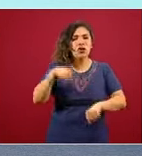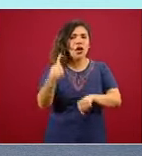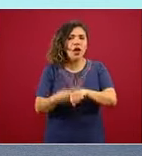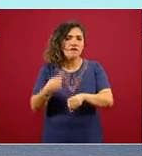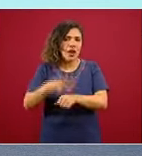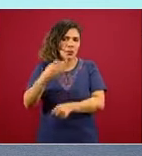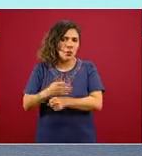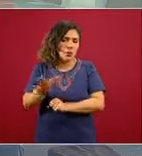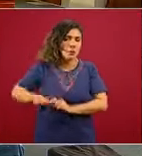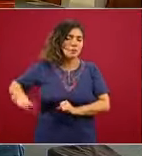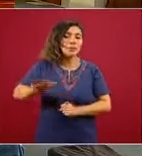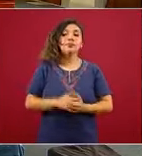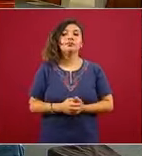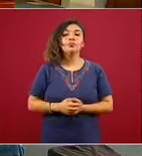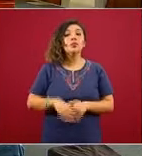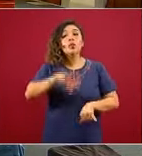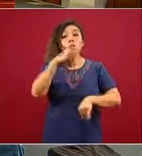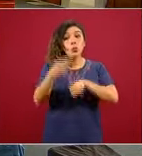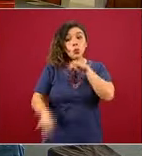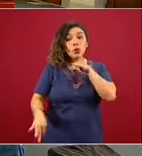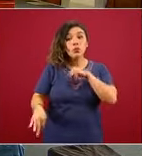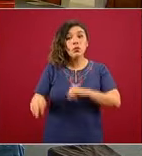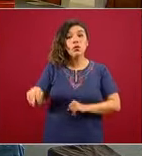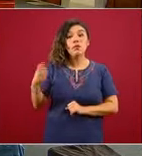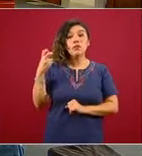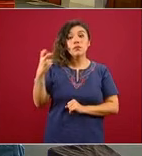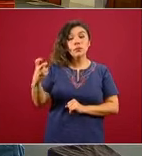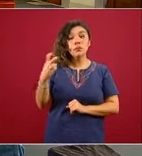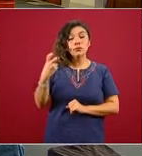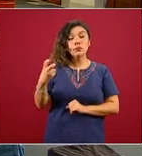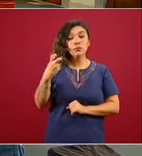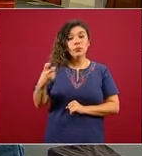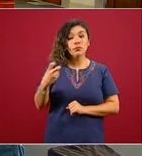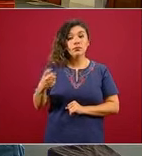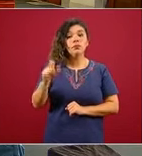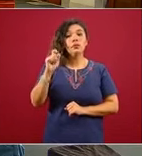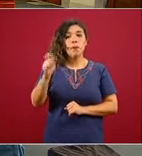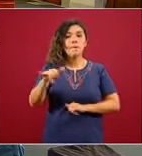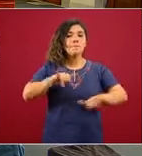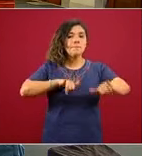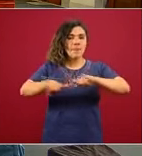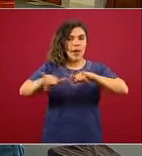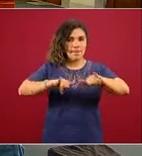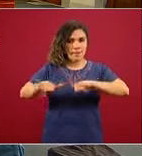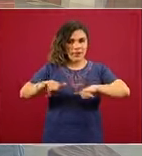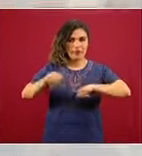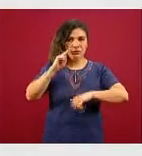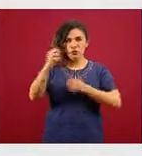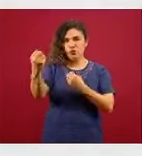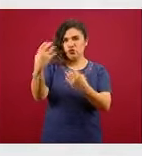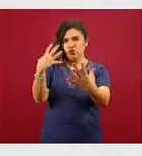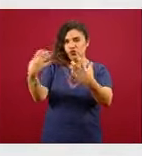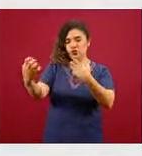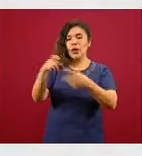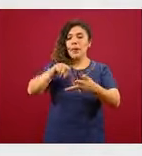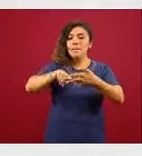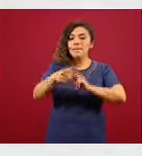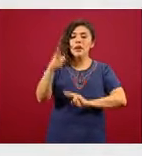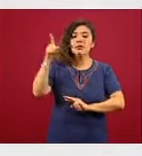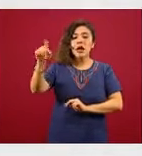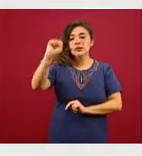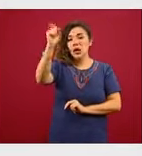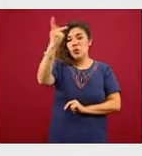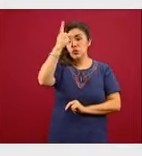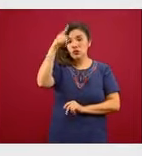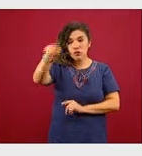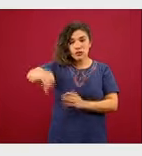estos municipios. Y la última diapositiva de este grupo, veamos el mapa animado, inicia en San Luis Potosí